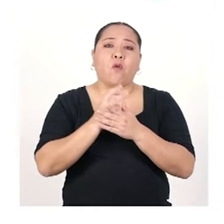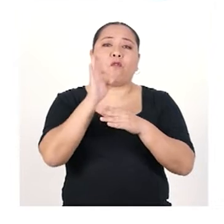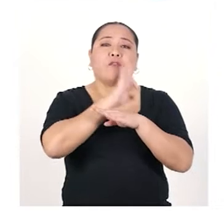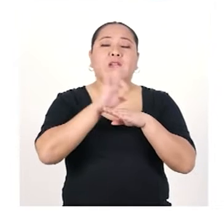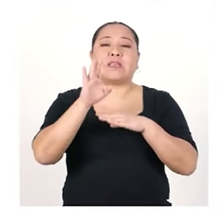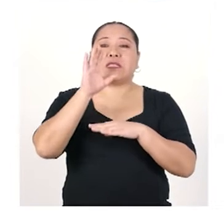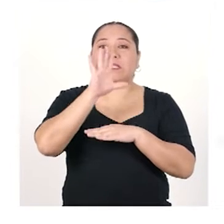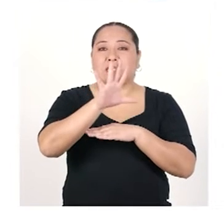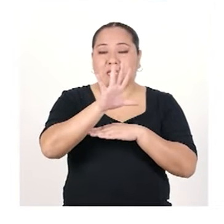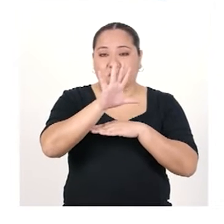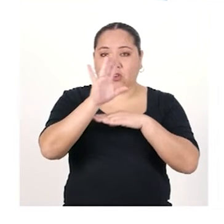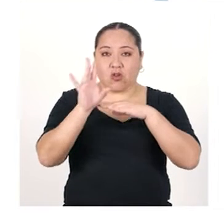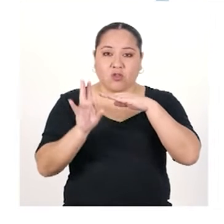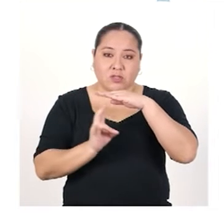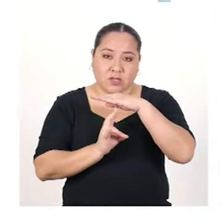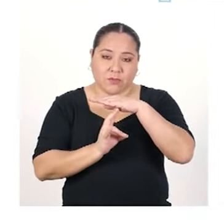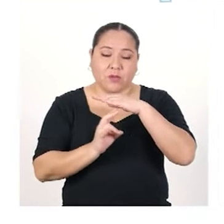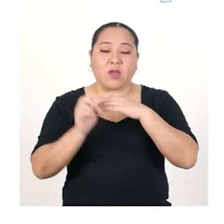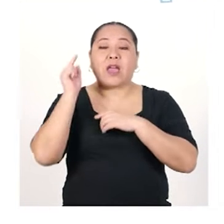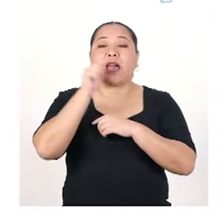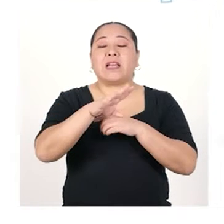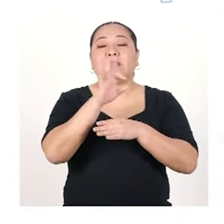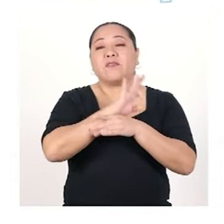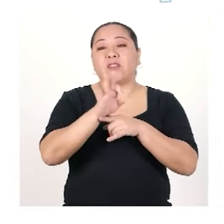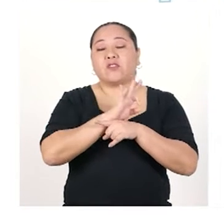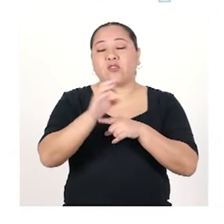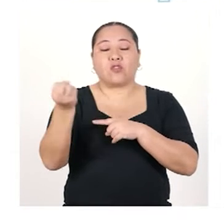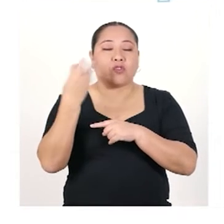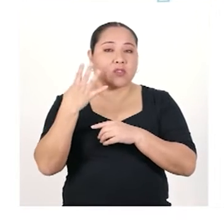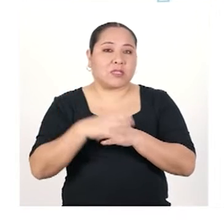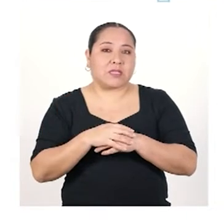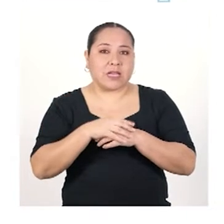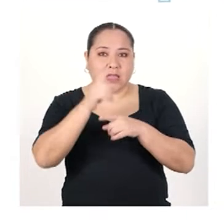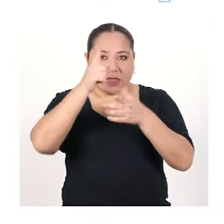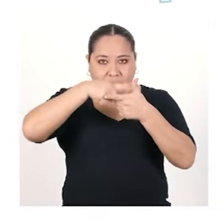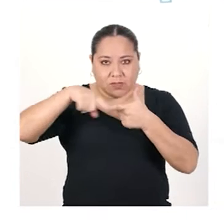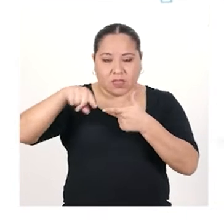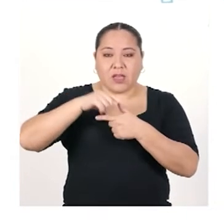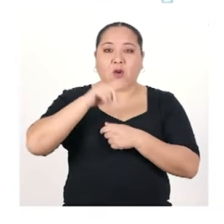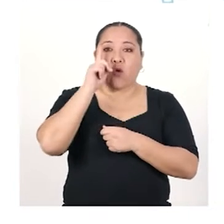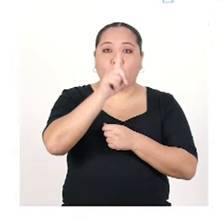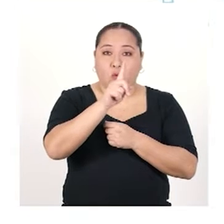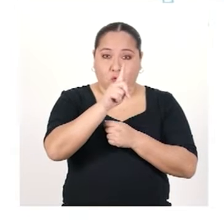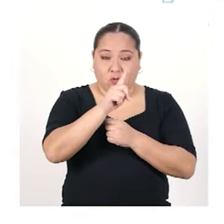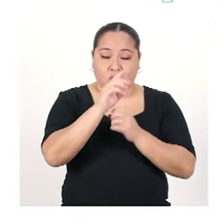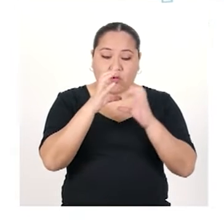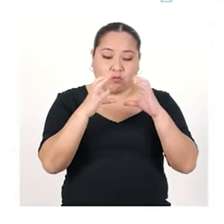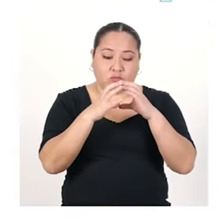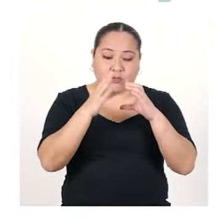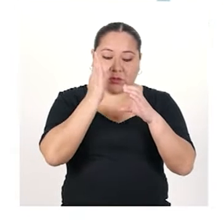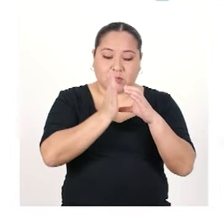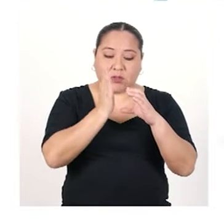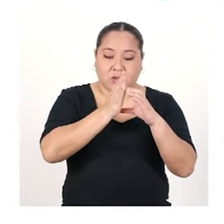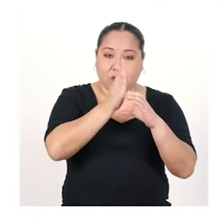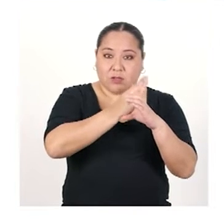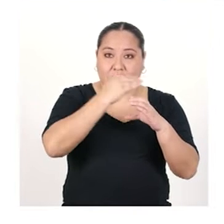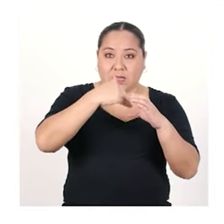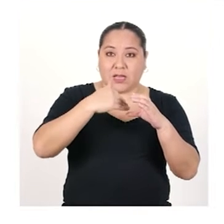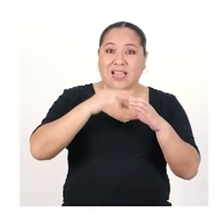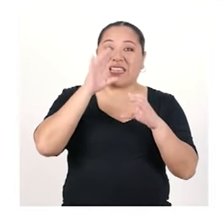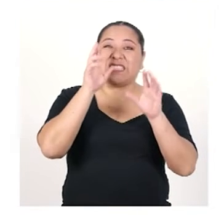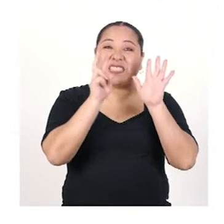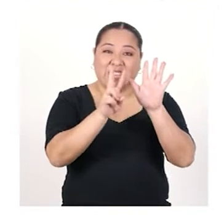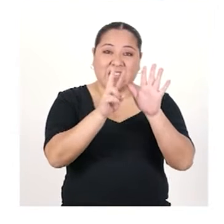fracción 5 séptimos. Esta fracción nos indica que debemos dividir una unidad en 7 partes iguales para